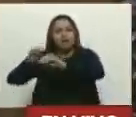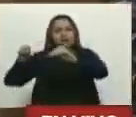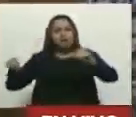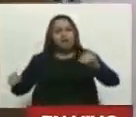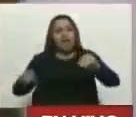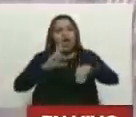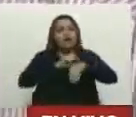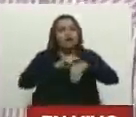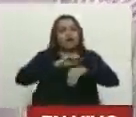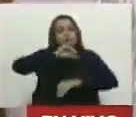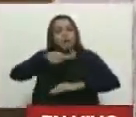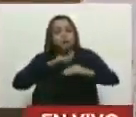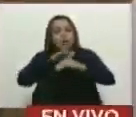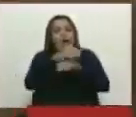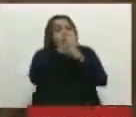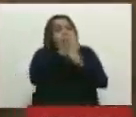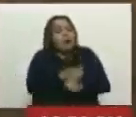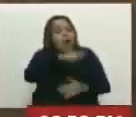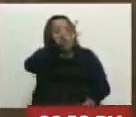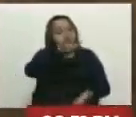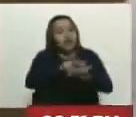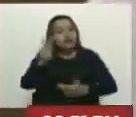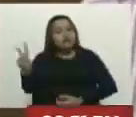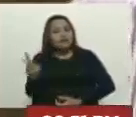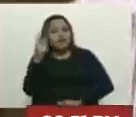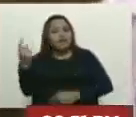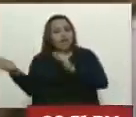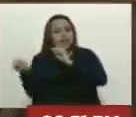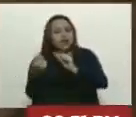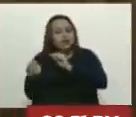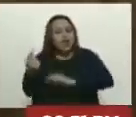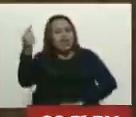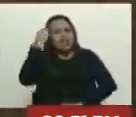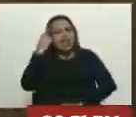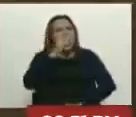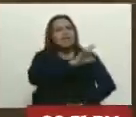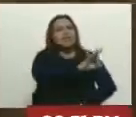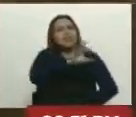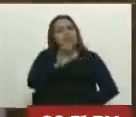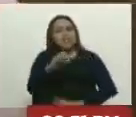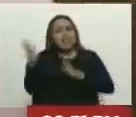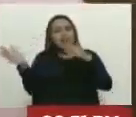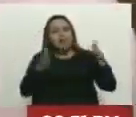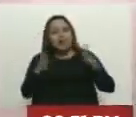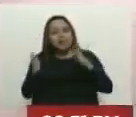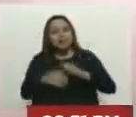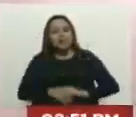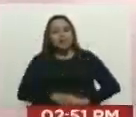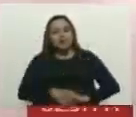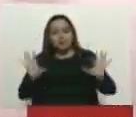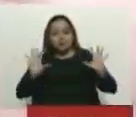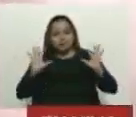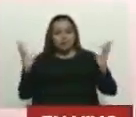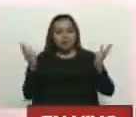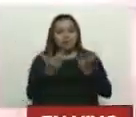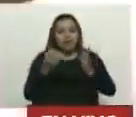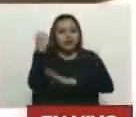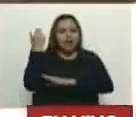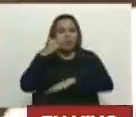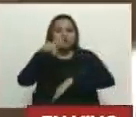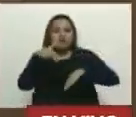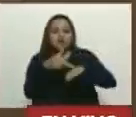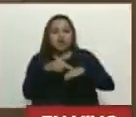Jorge Rodríguez, se espera que sea aprobada en segunda discusión el día 30 de marzo por la plenaria parlamentaria